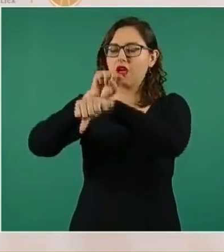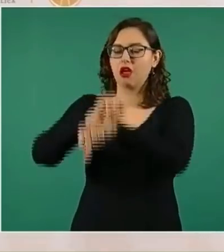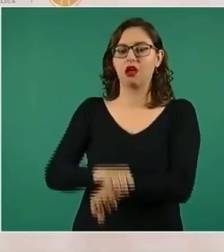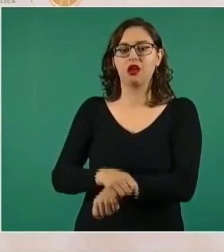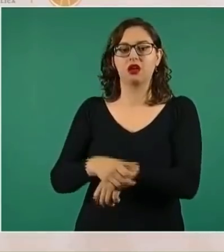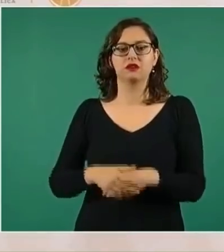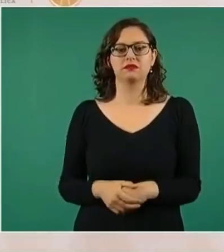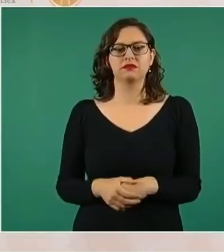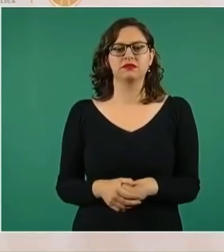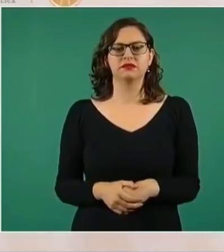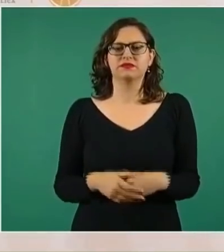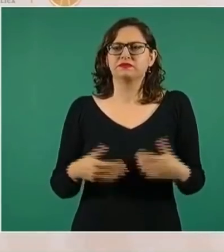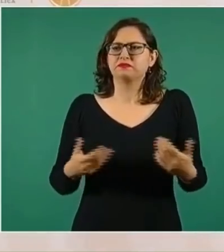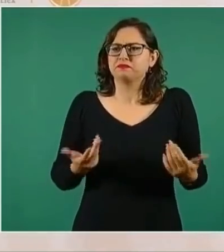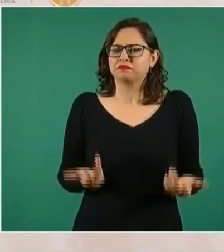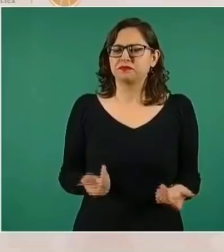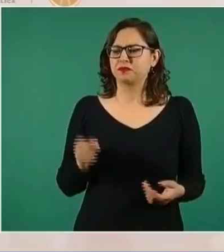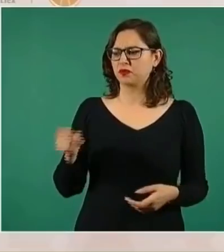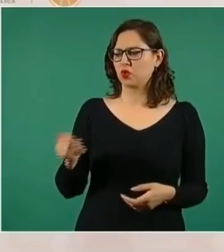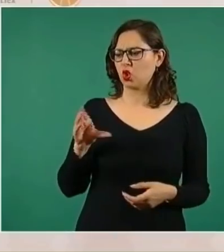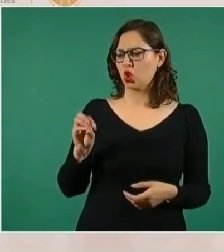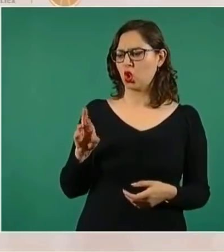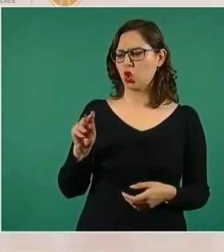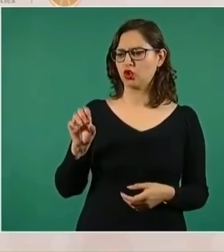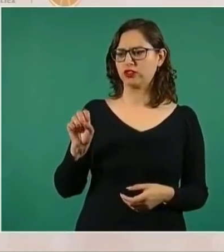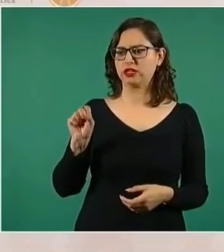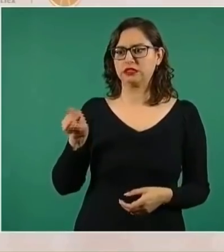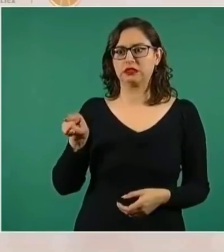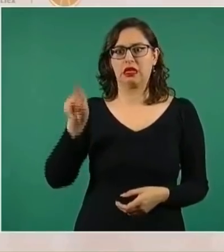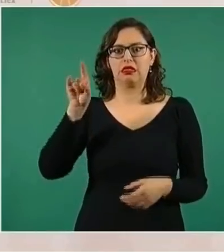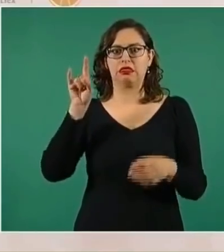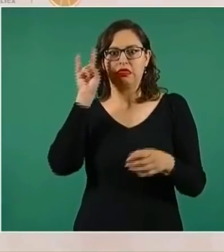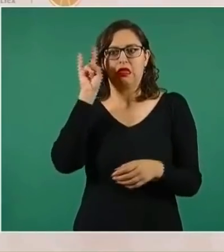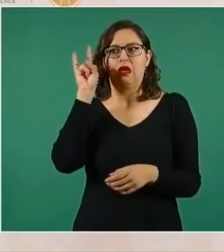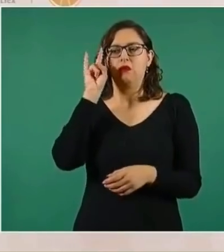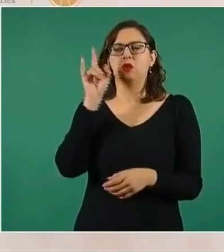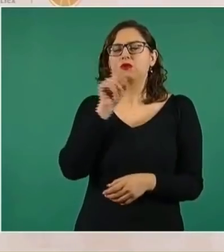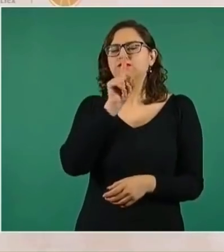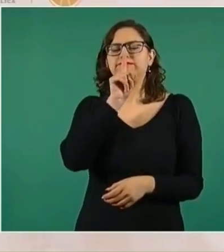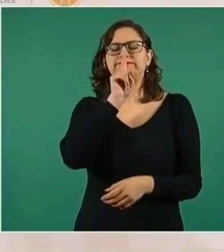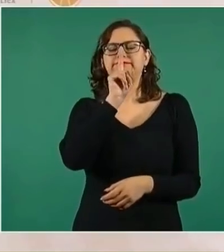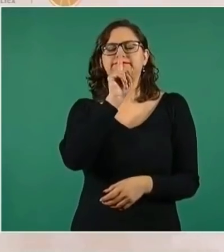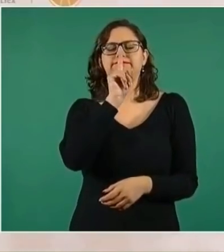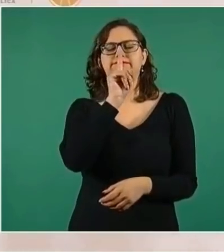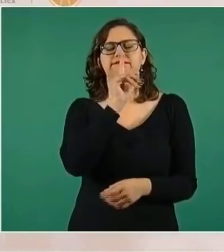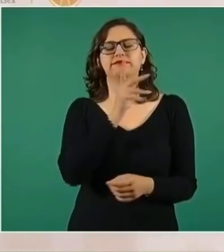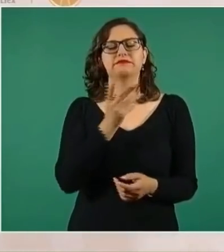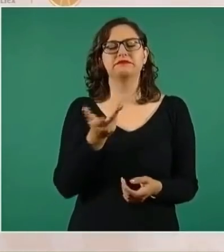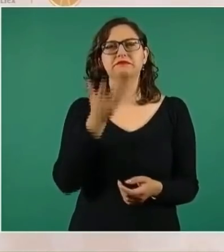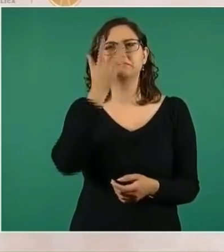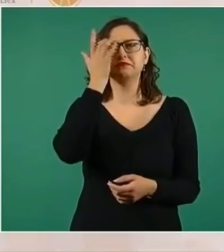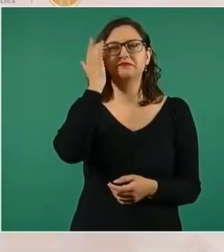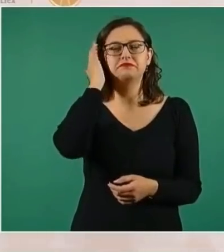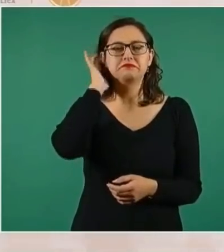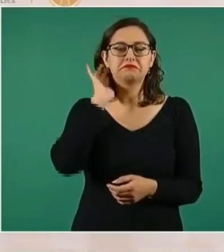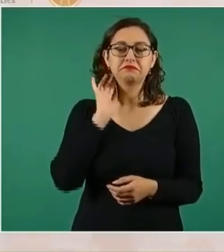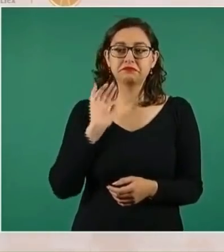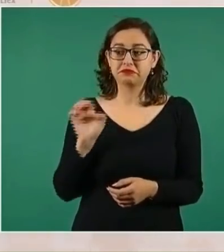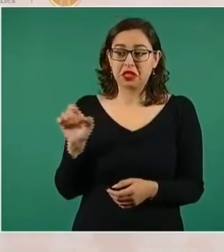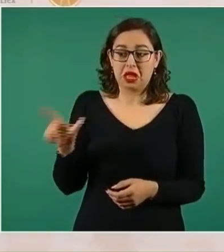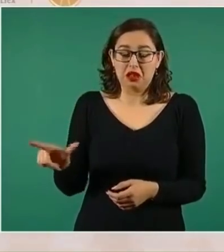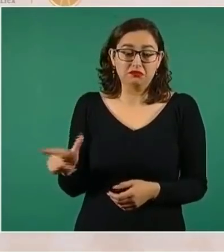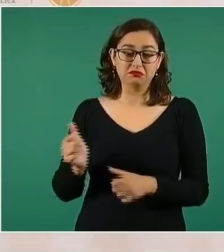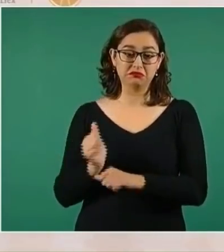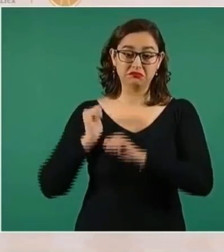Cortés como un demonio. Era simplemente un hombre de